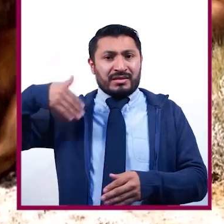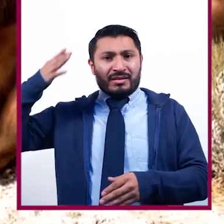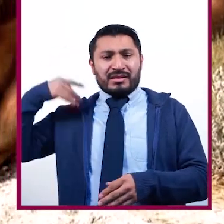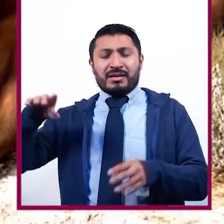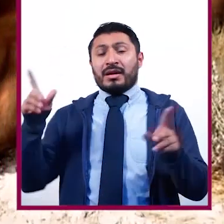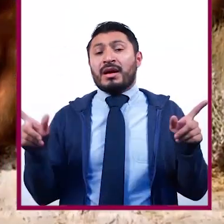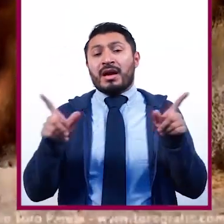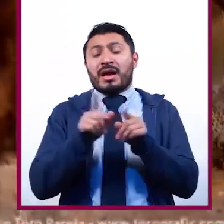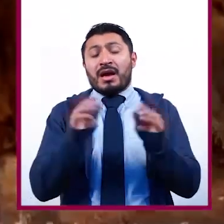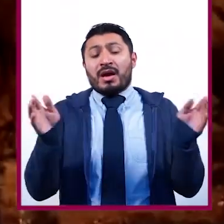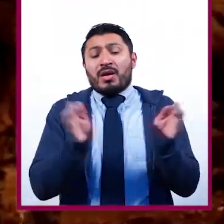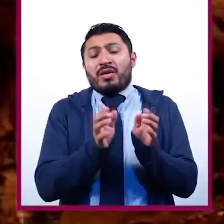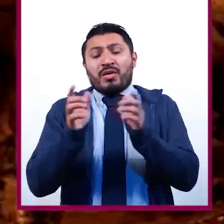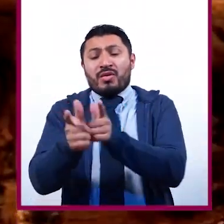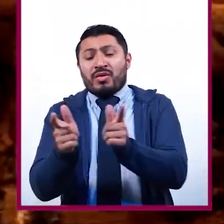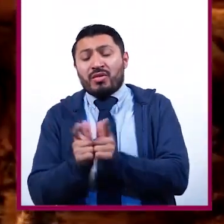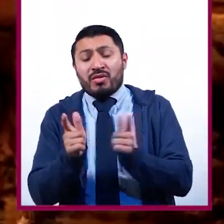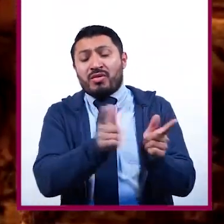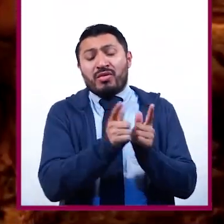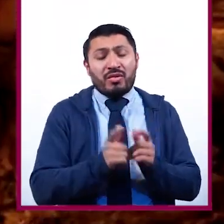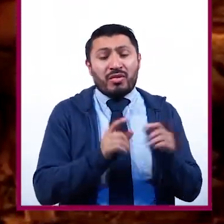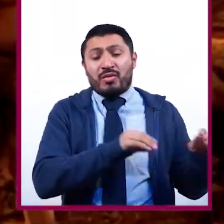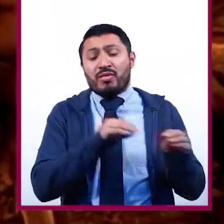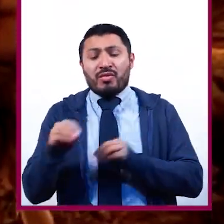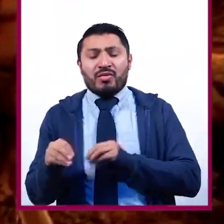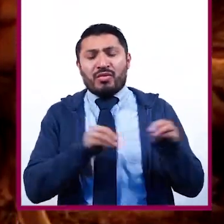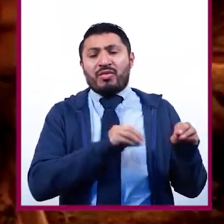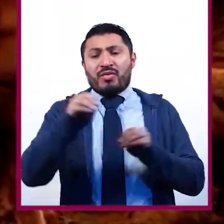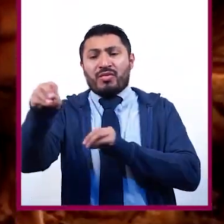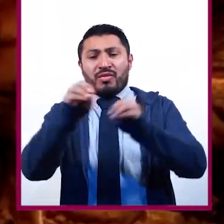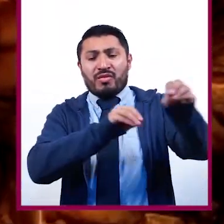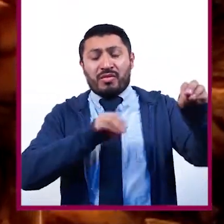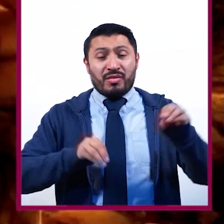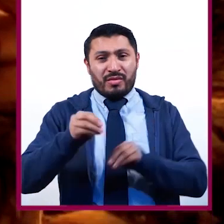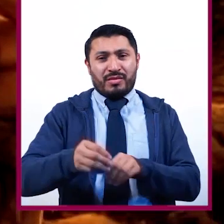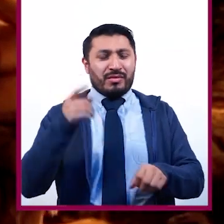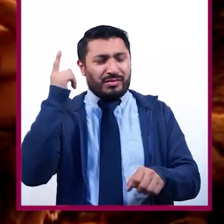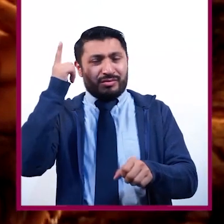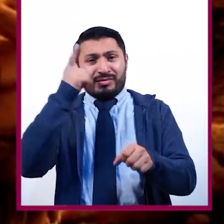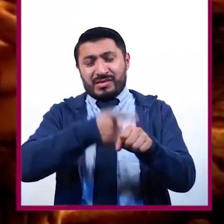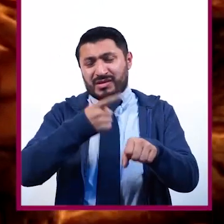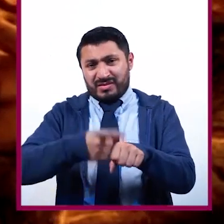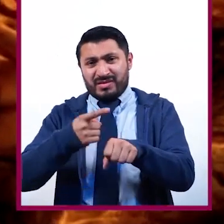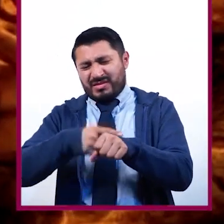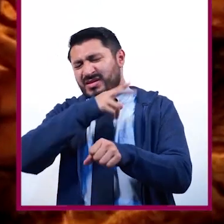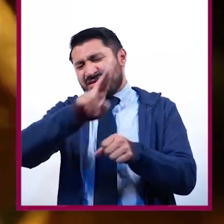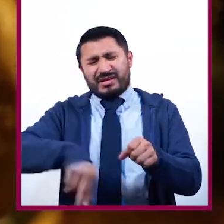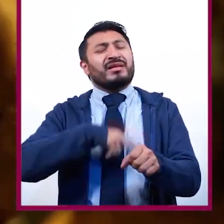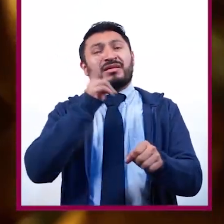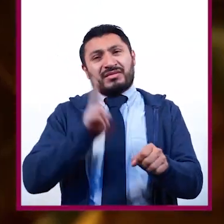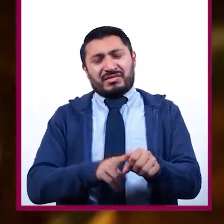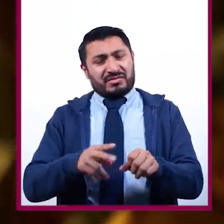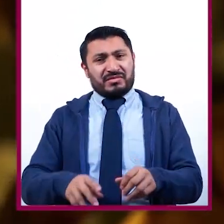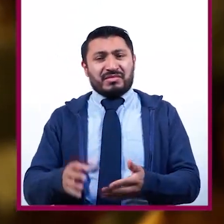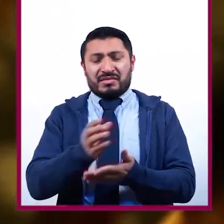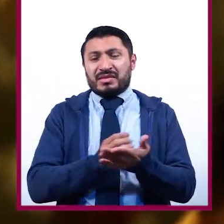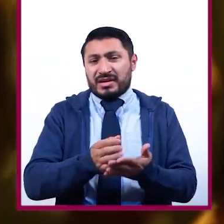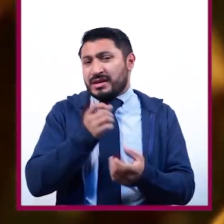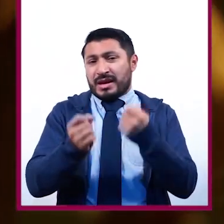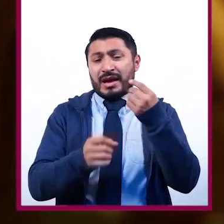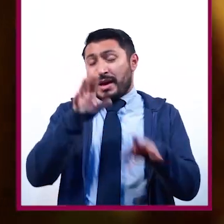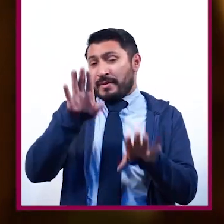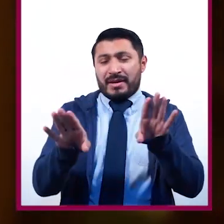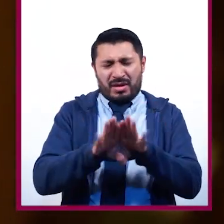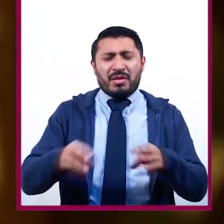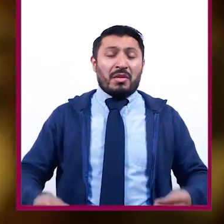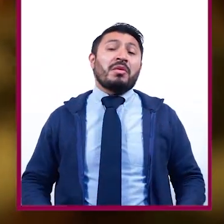grupos nómadas se movían de un sitio a otro enfrentando cualquier enfermedad de manera natural. Algunas veces salían